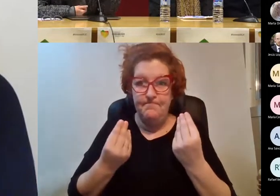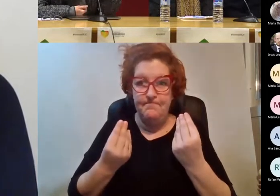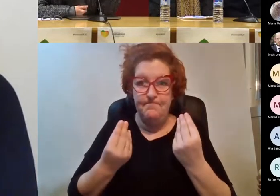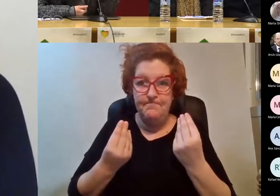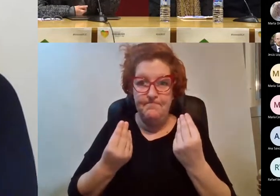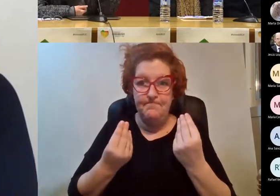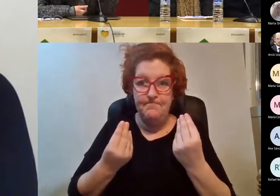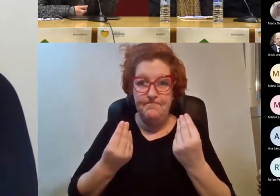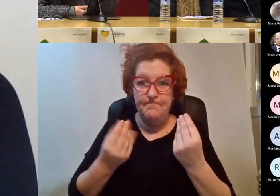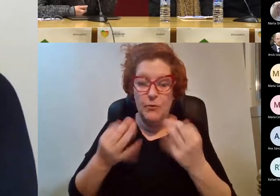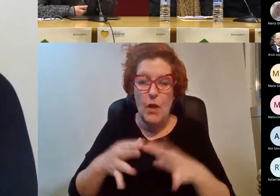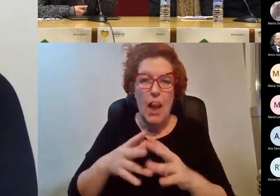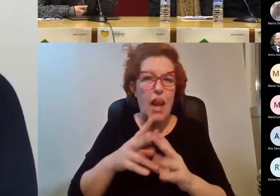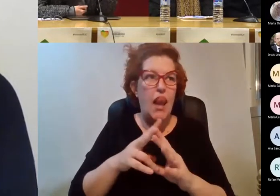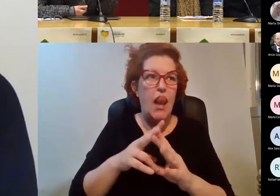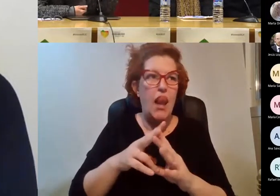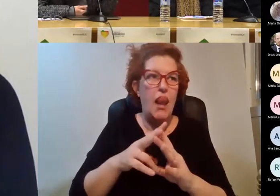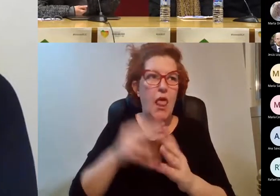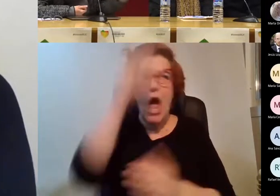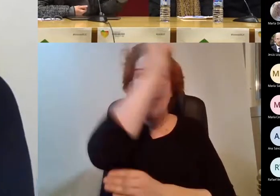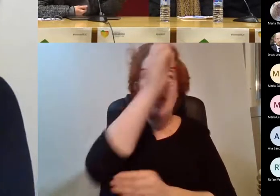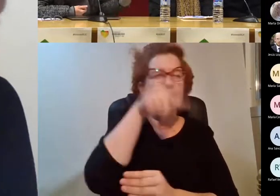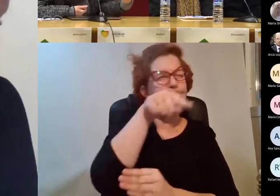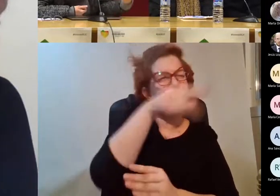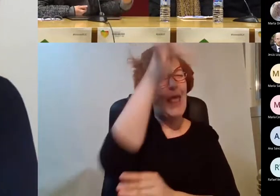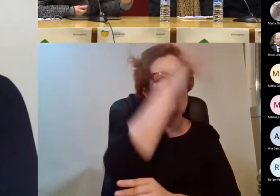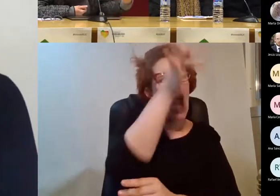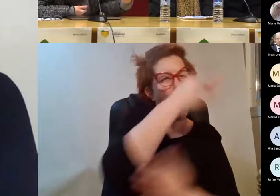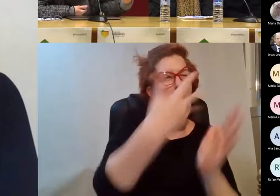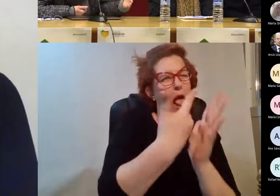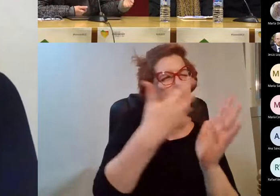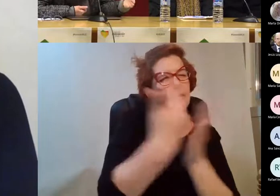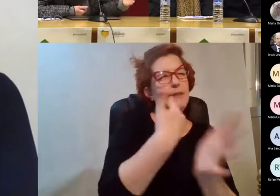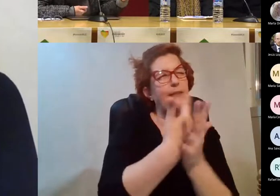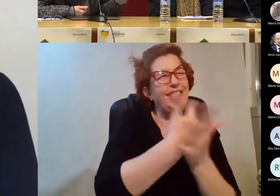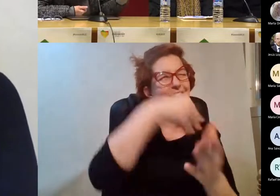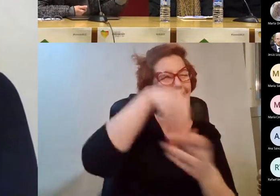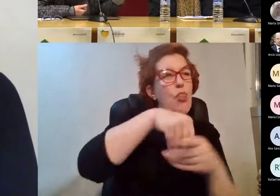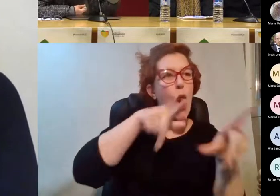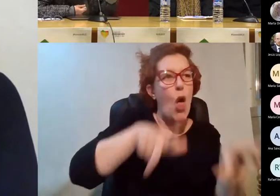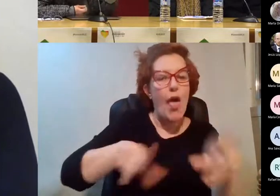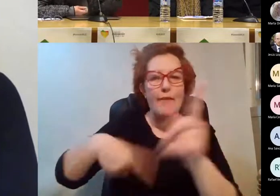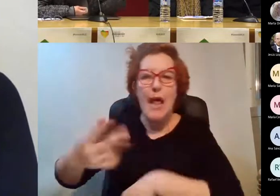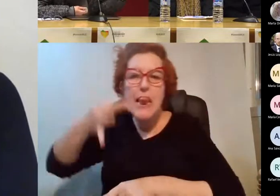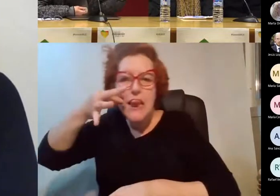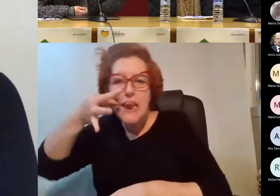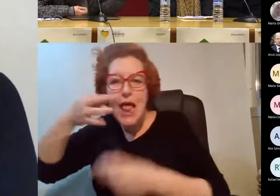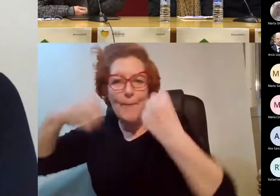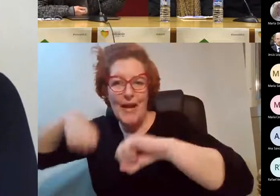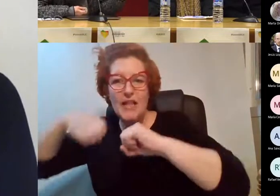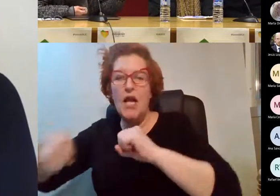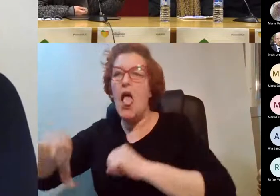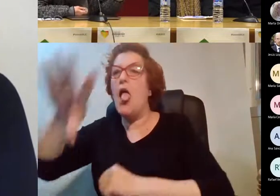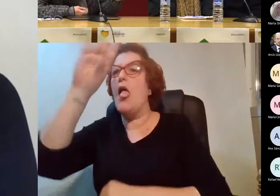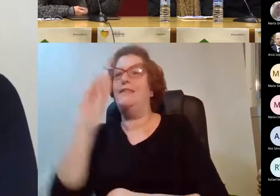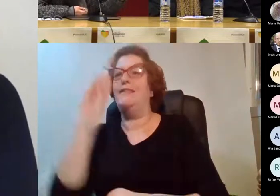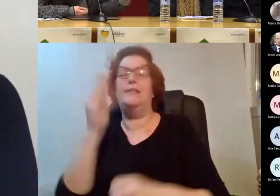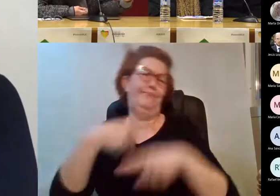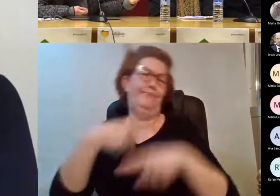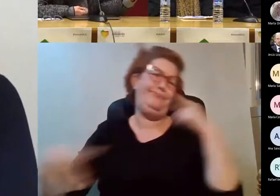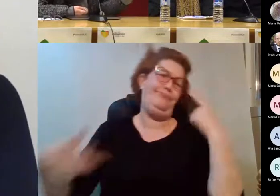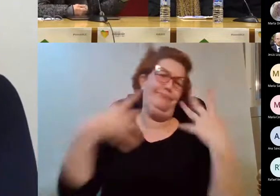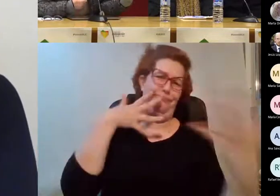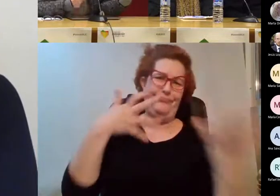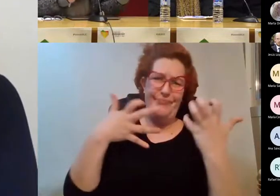ve la teoría en el aula a cómo la ve en la práctica es absolutamente diferente. Es que cuando